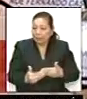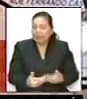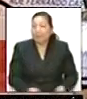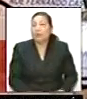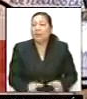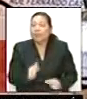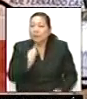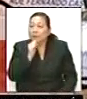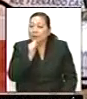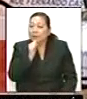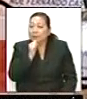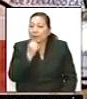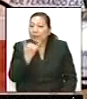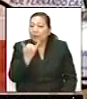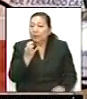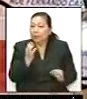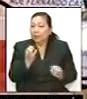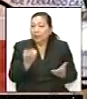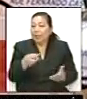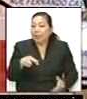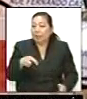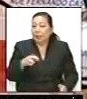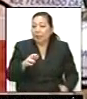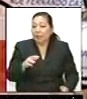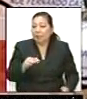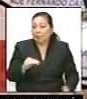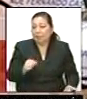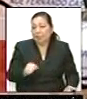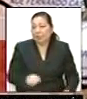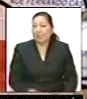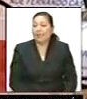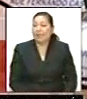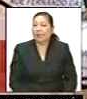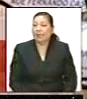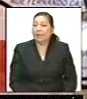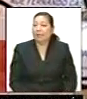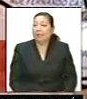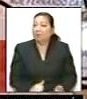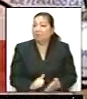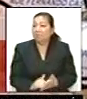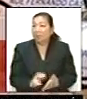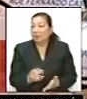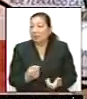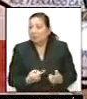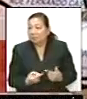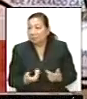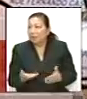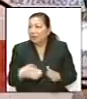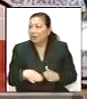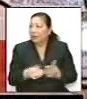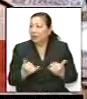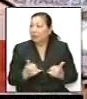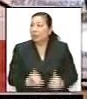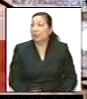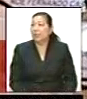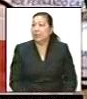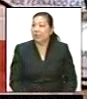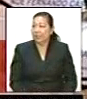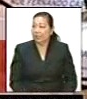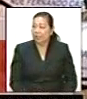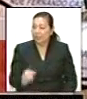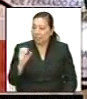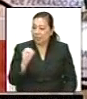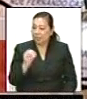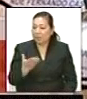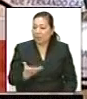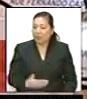sector privado precisamente a las pymes que difieren o que no tienen el acceso a esta oportunidad que